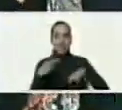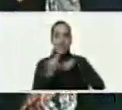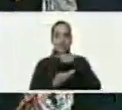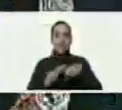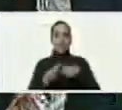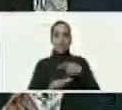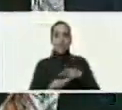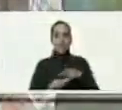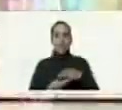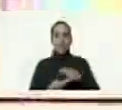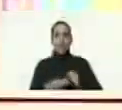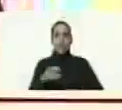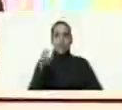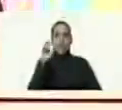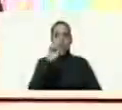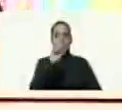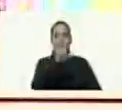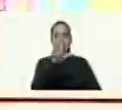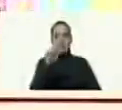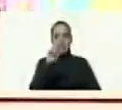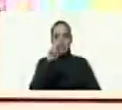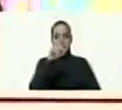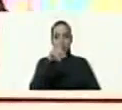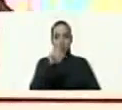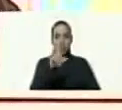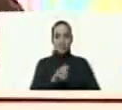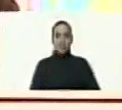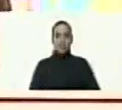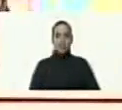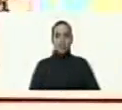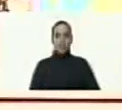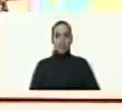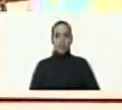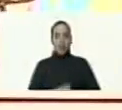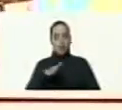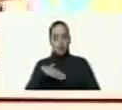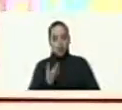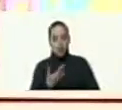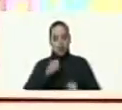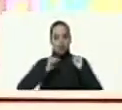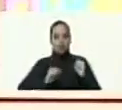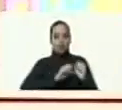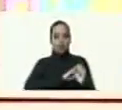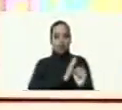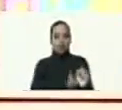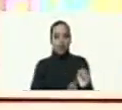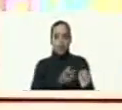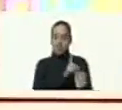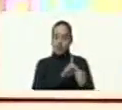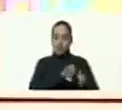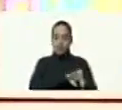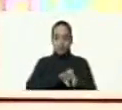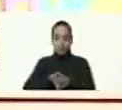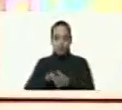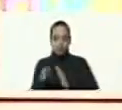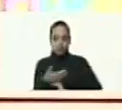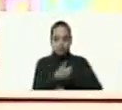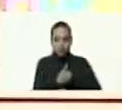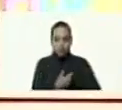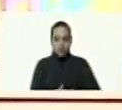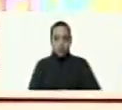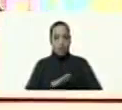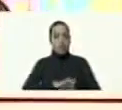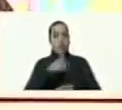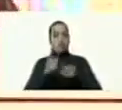Allende. Bonito, fíjate. Puede ser radical sin ser sectario. Porque muchas veces la gente que es